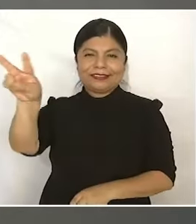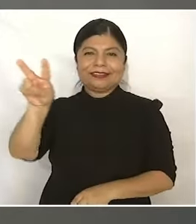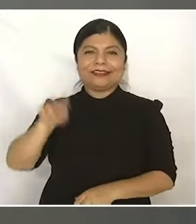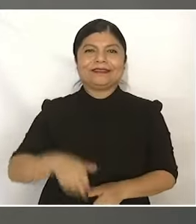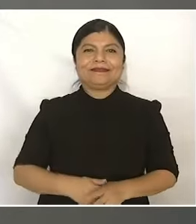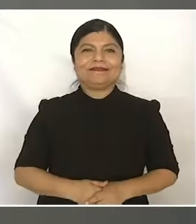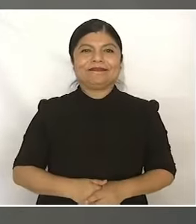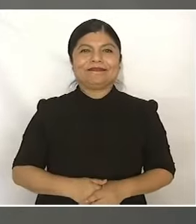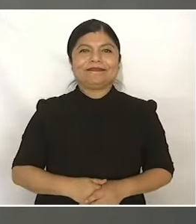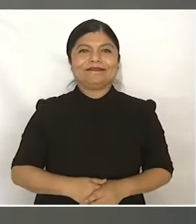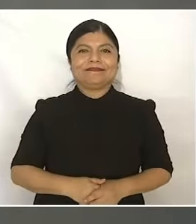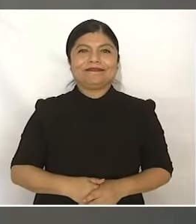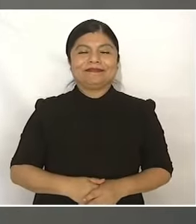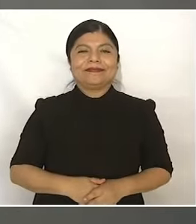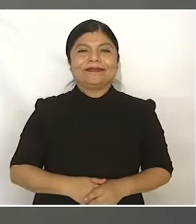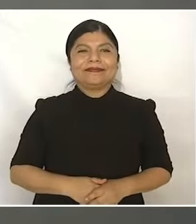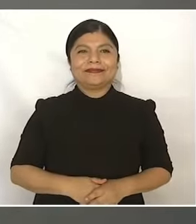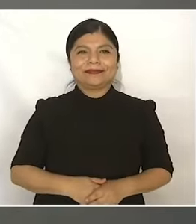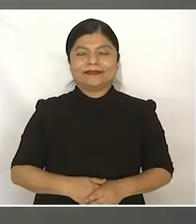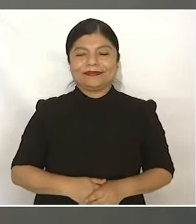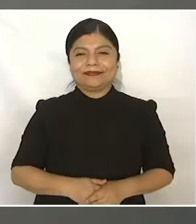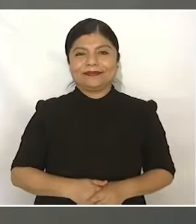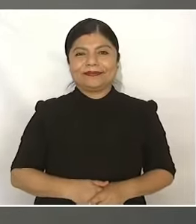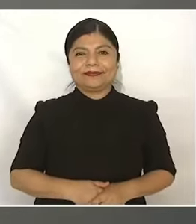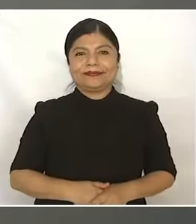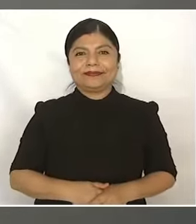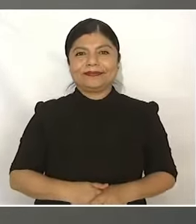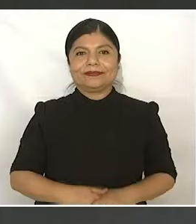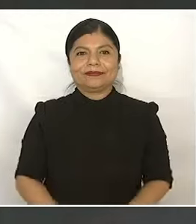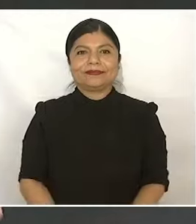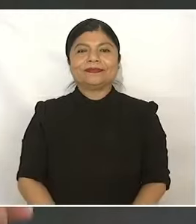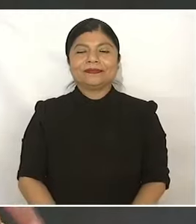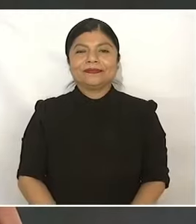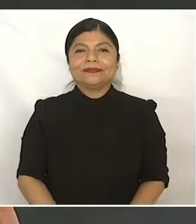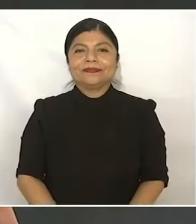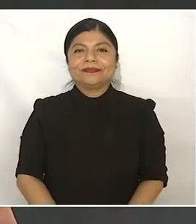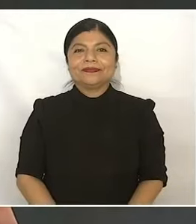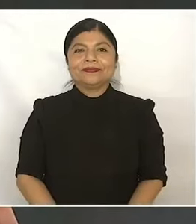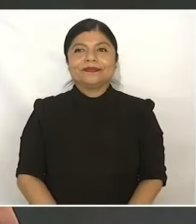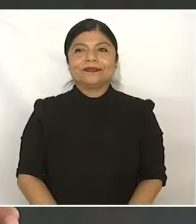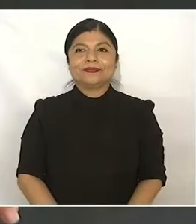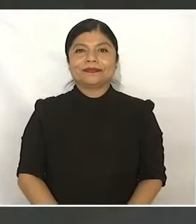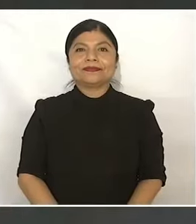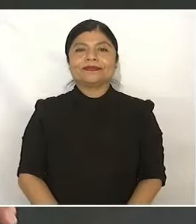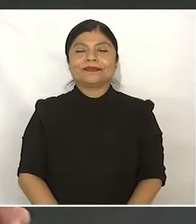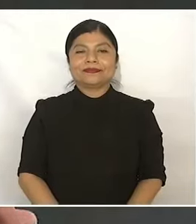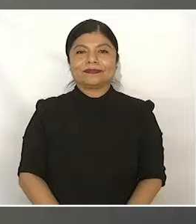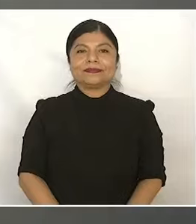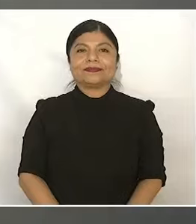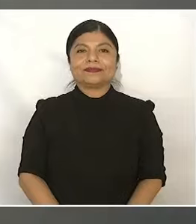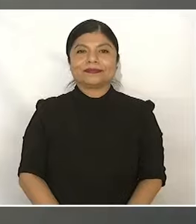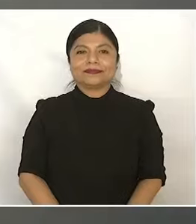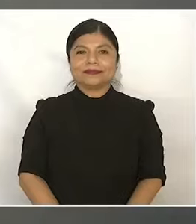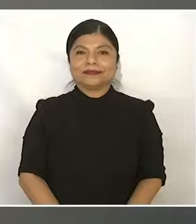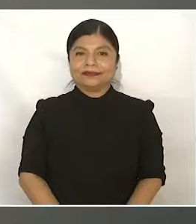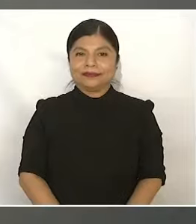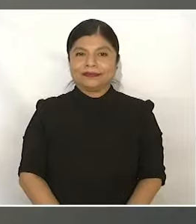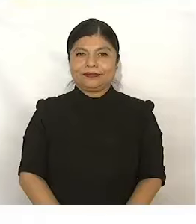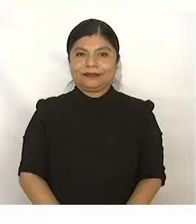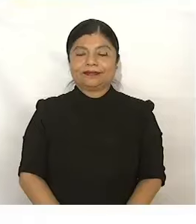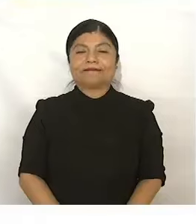Ya va el segundo capítulo. Este capítulo que se dio a conocer, creo